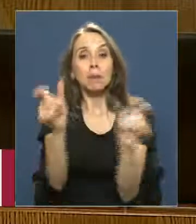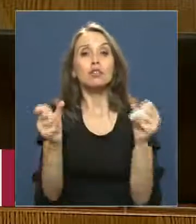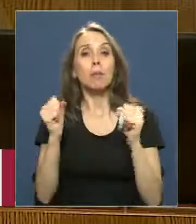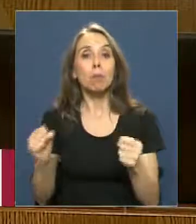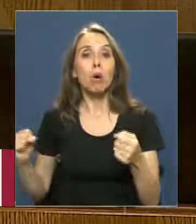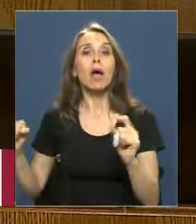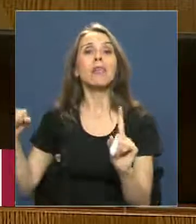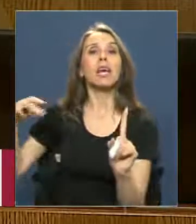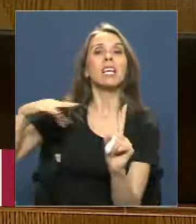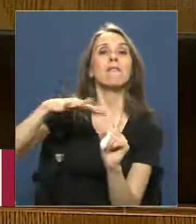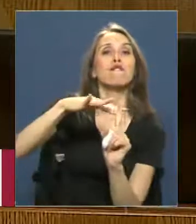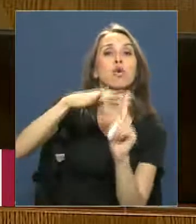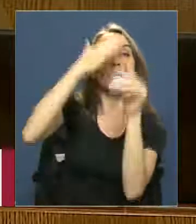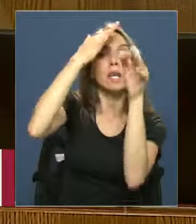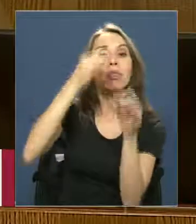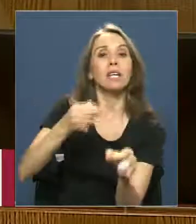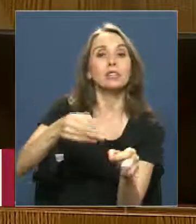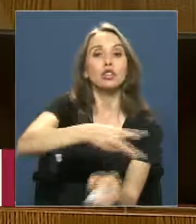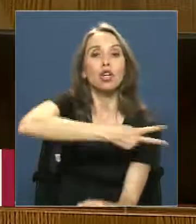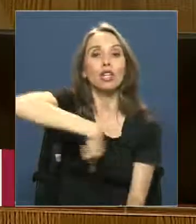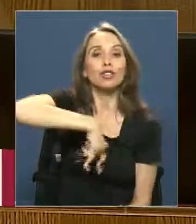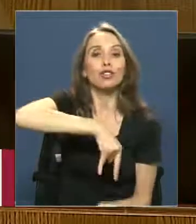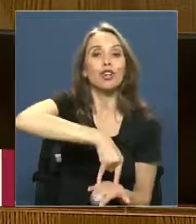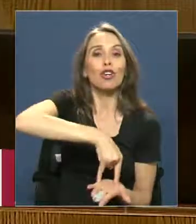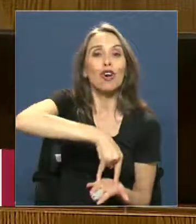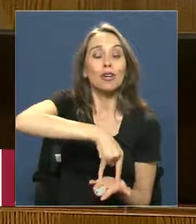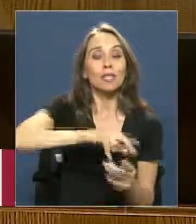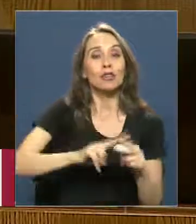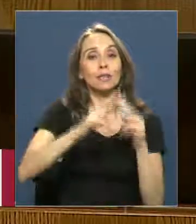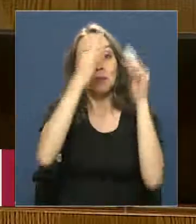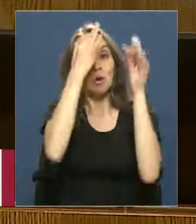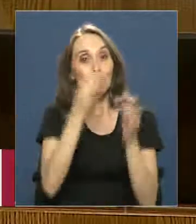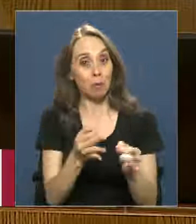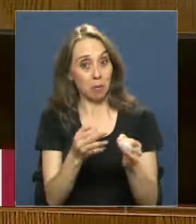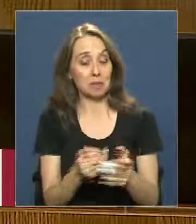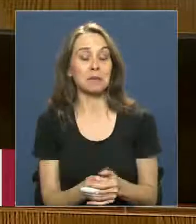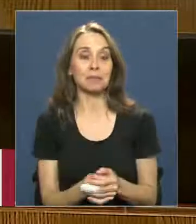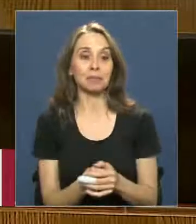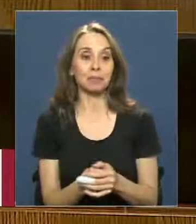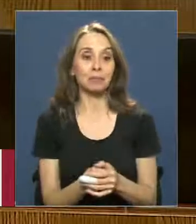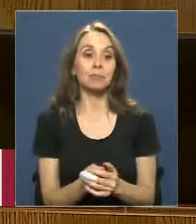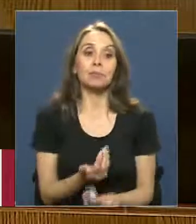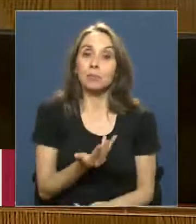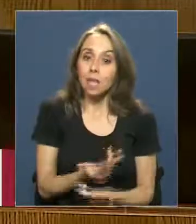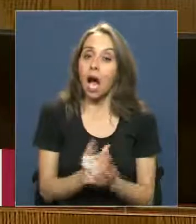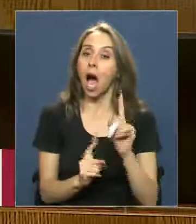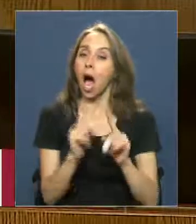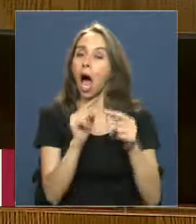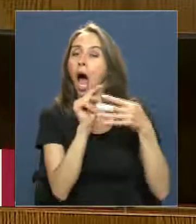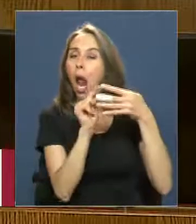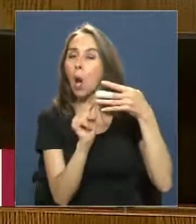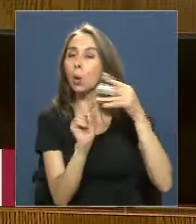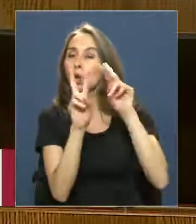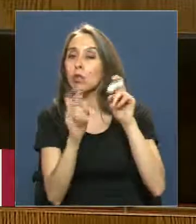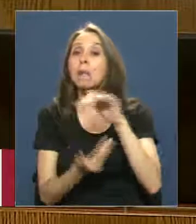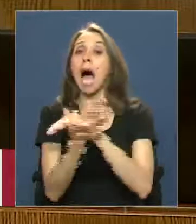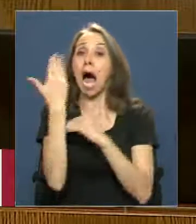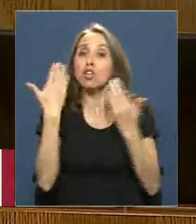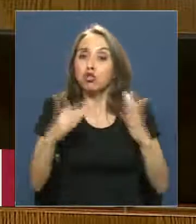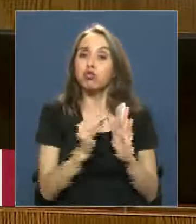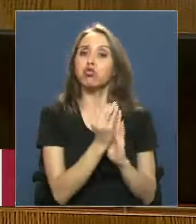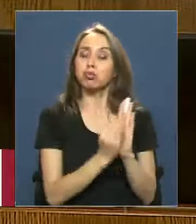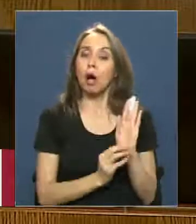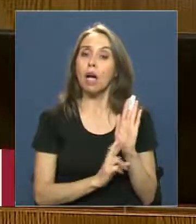de influir en las decisiones y en las discusiones que nosotros tenemos acá en el Congreso. Si bien hay algunas materias que ya estaban reguladas en